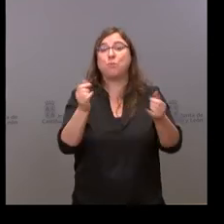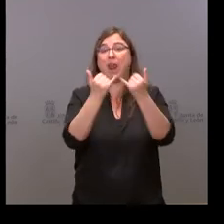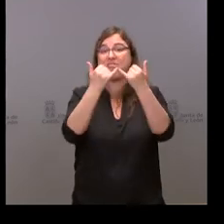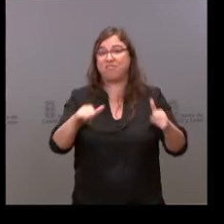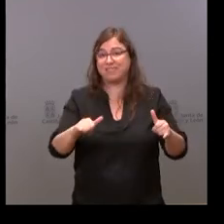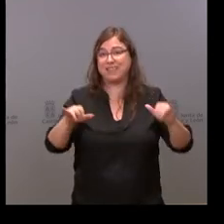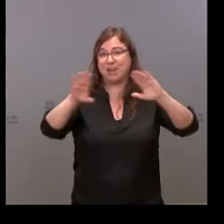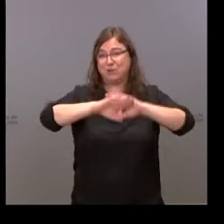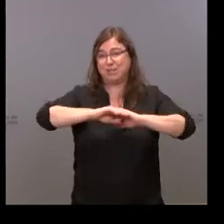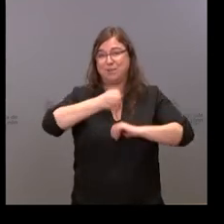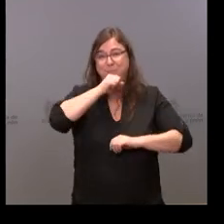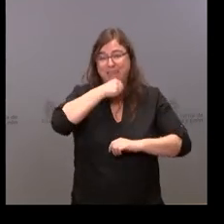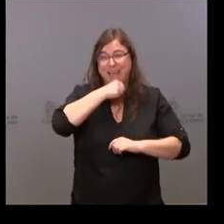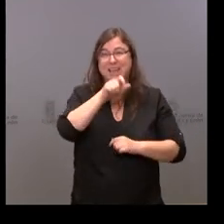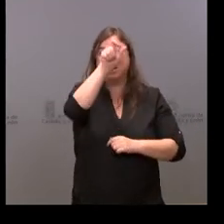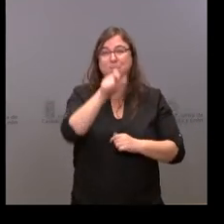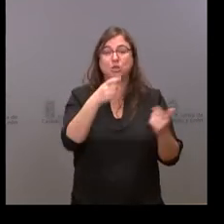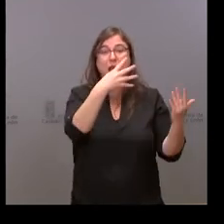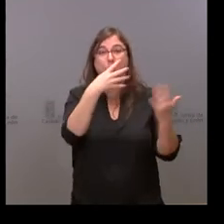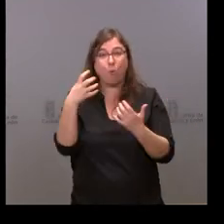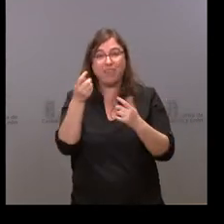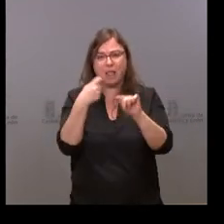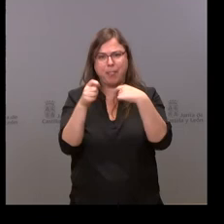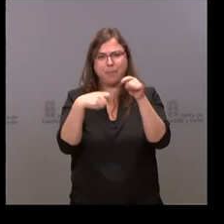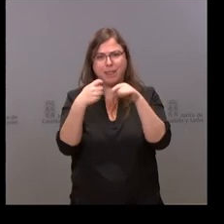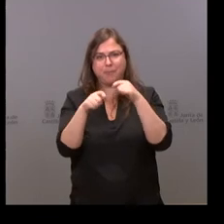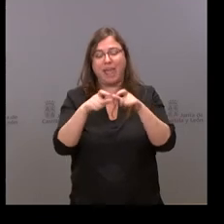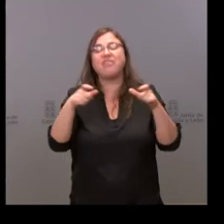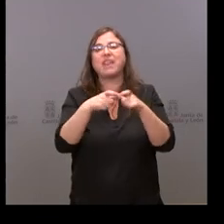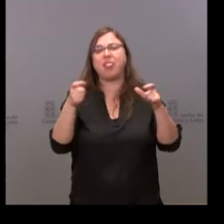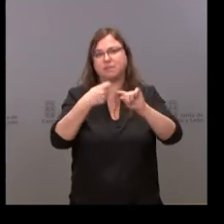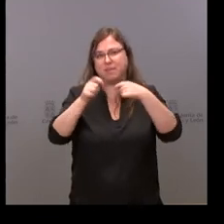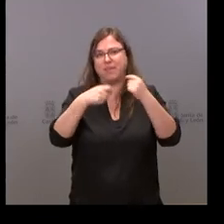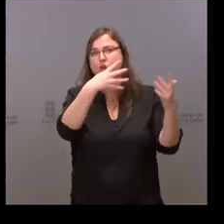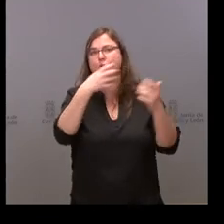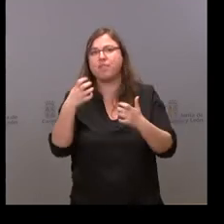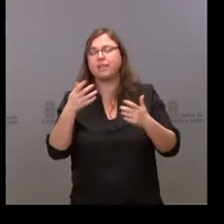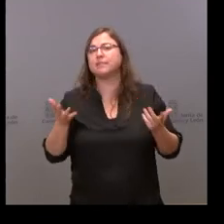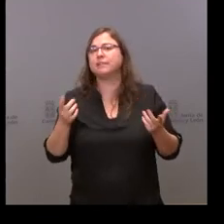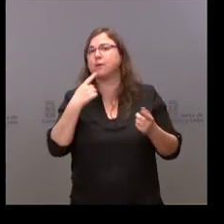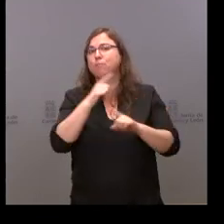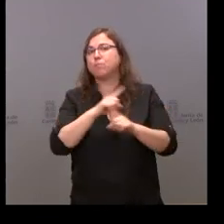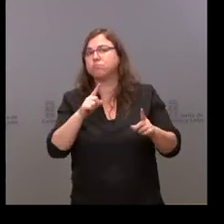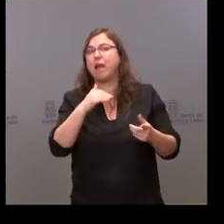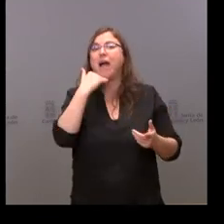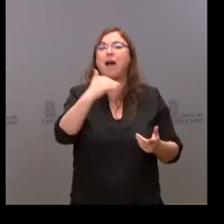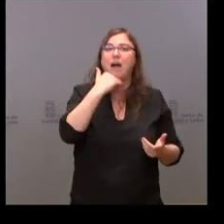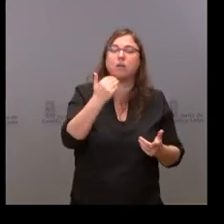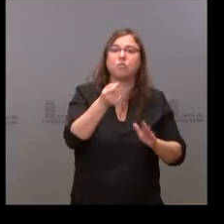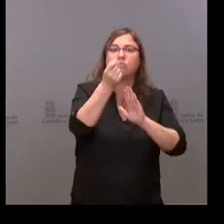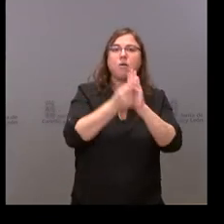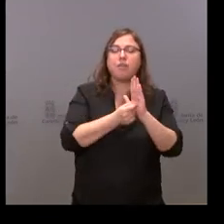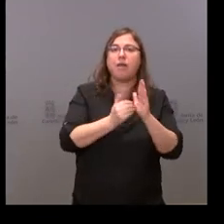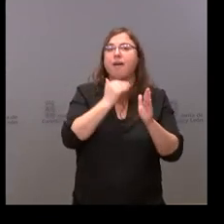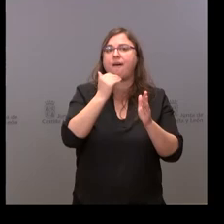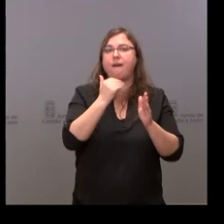programada con más de 900 entradas vendidas no sé si tienen pensado a realizar alguna medida con este tipo de